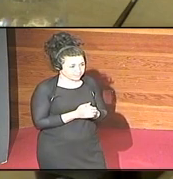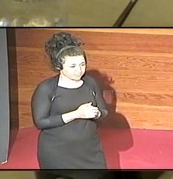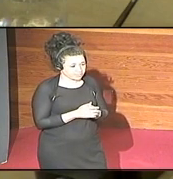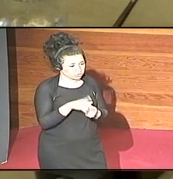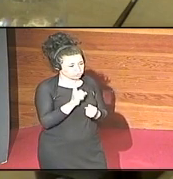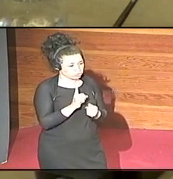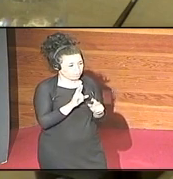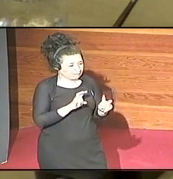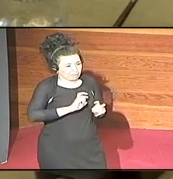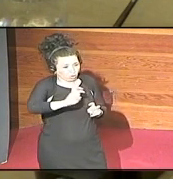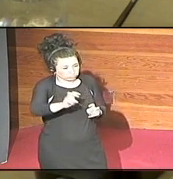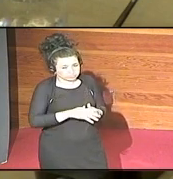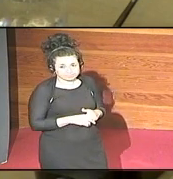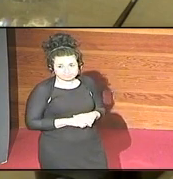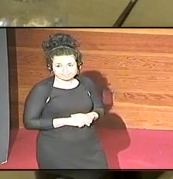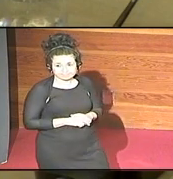otras cosas.